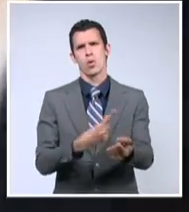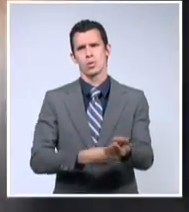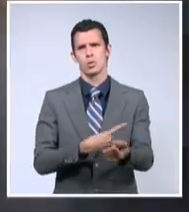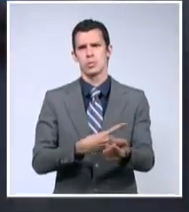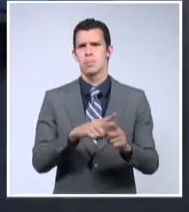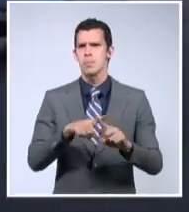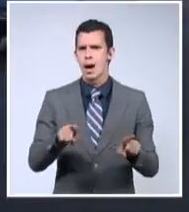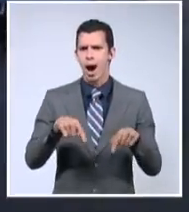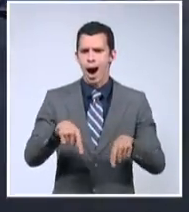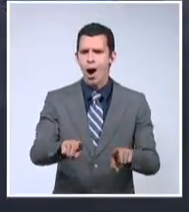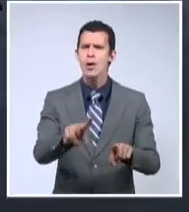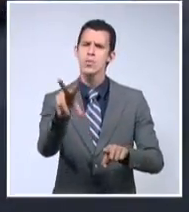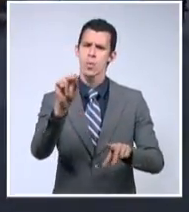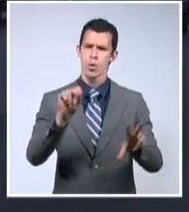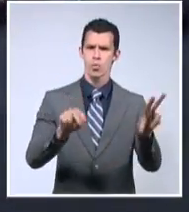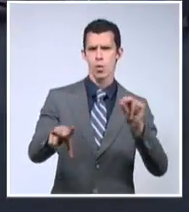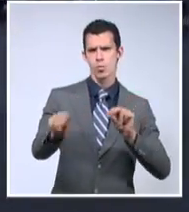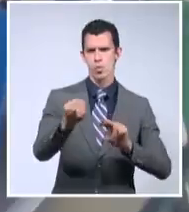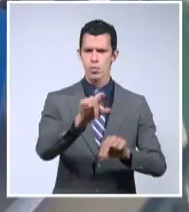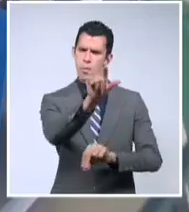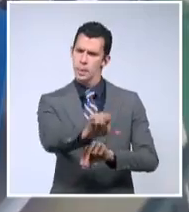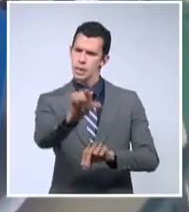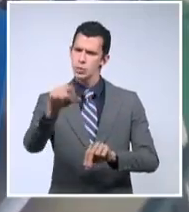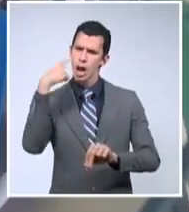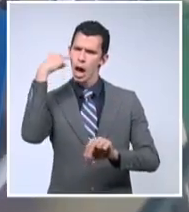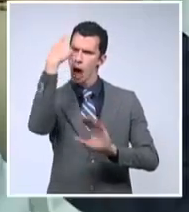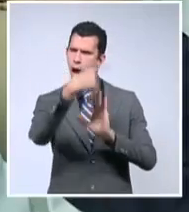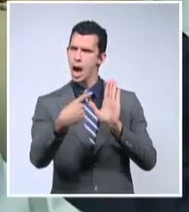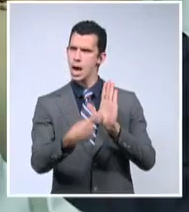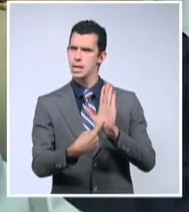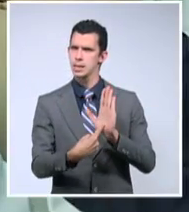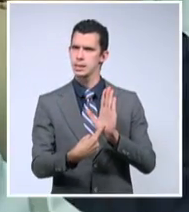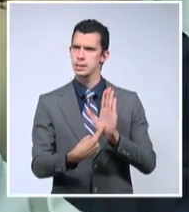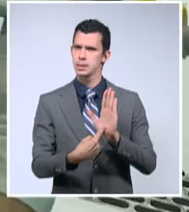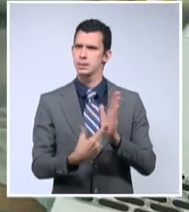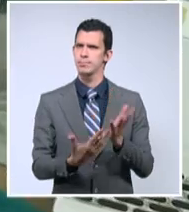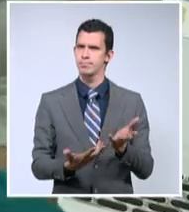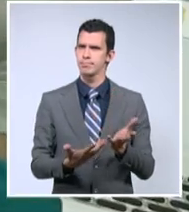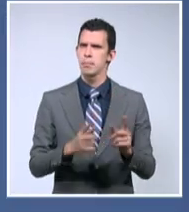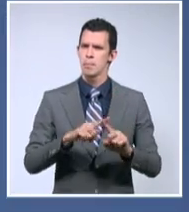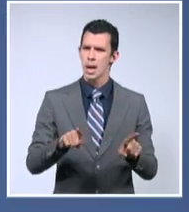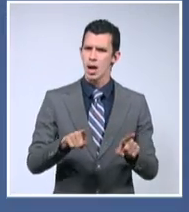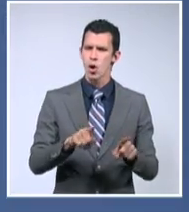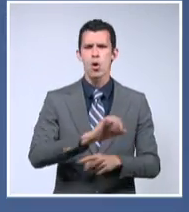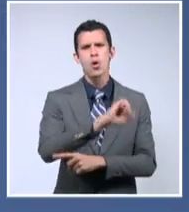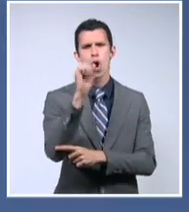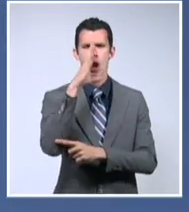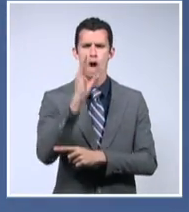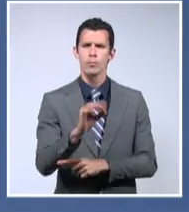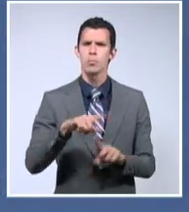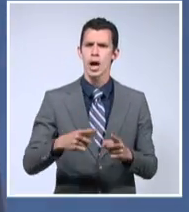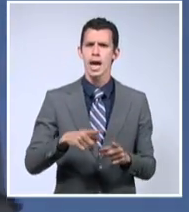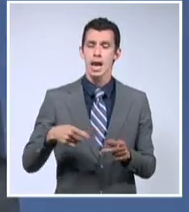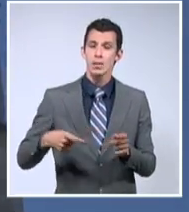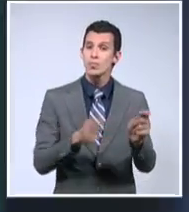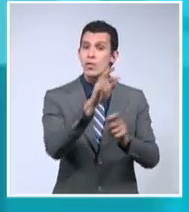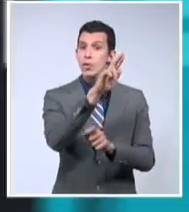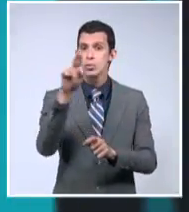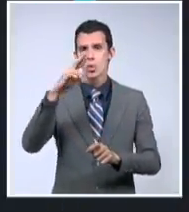la CIA. Una estrategia fracasada en el objetivo de derrocar a la revolución cubana.